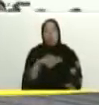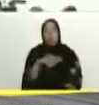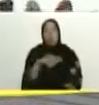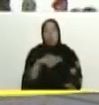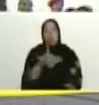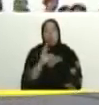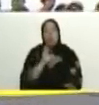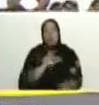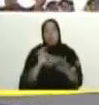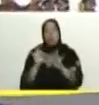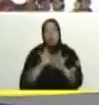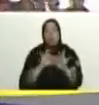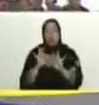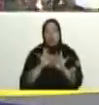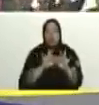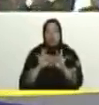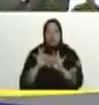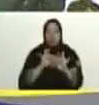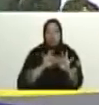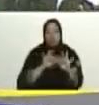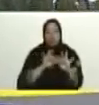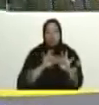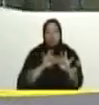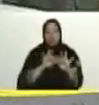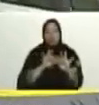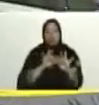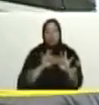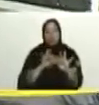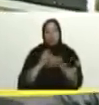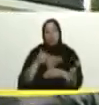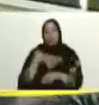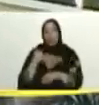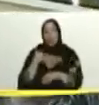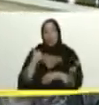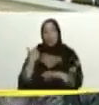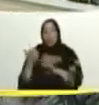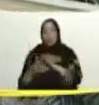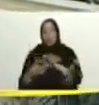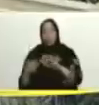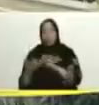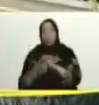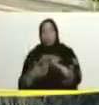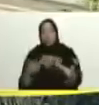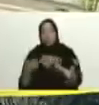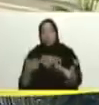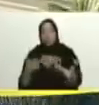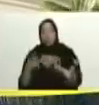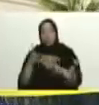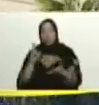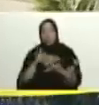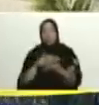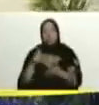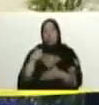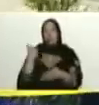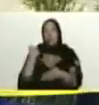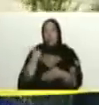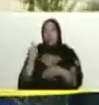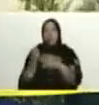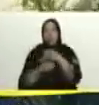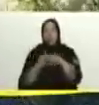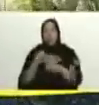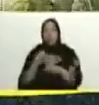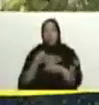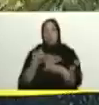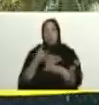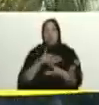y prepararnos para en cualquier circunstancia, en cualquier frente de batalla